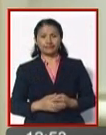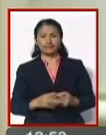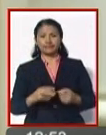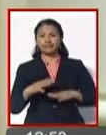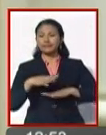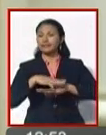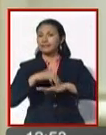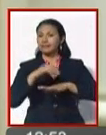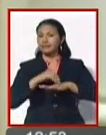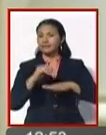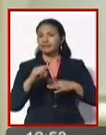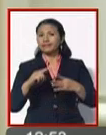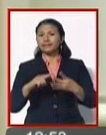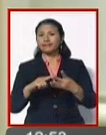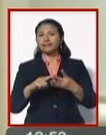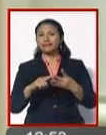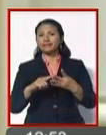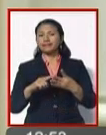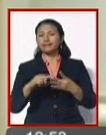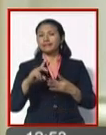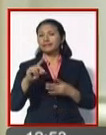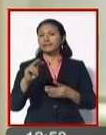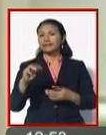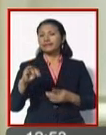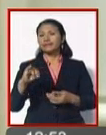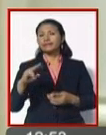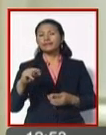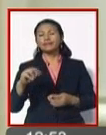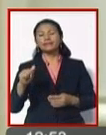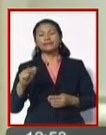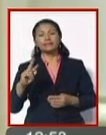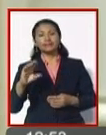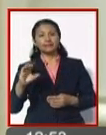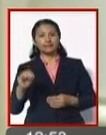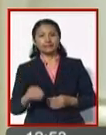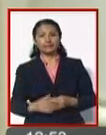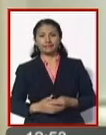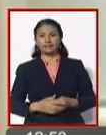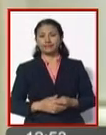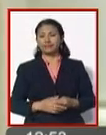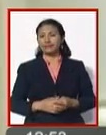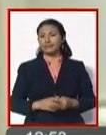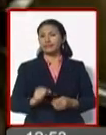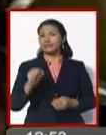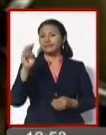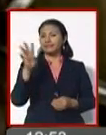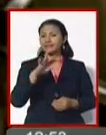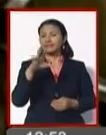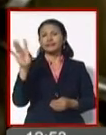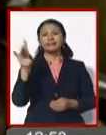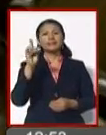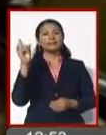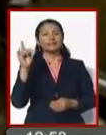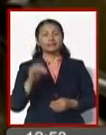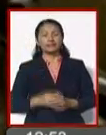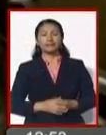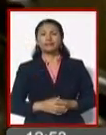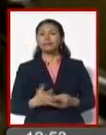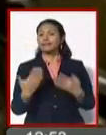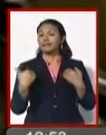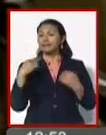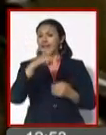Está Suecia, está Dinamarca, está Reino Unido, Inglaterra y Bolivia,